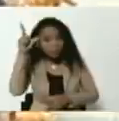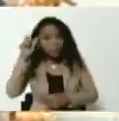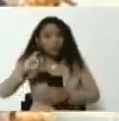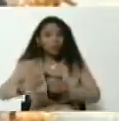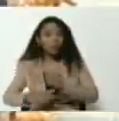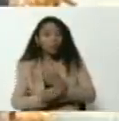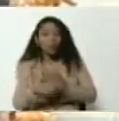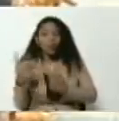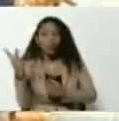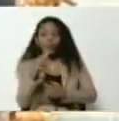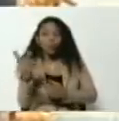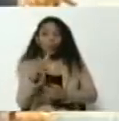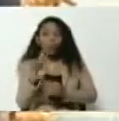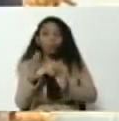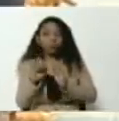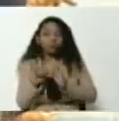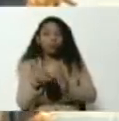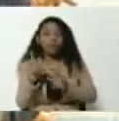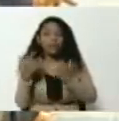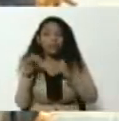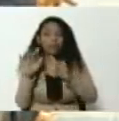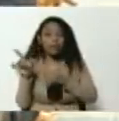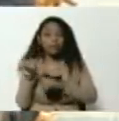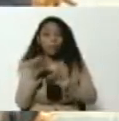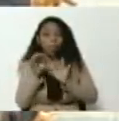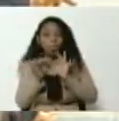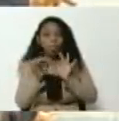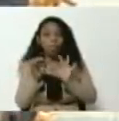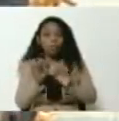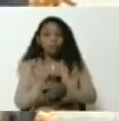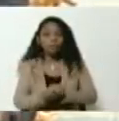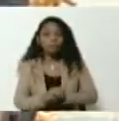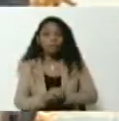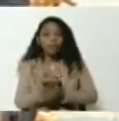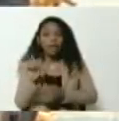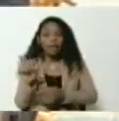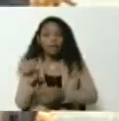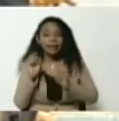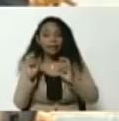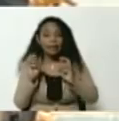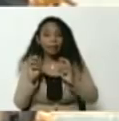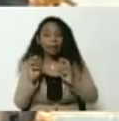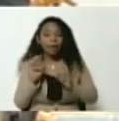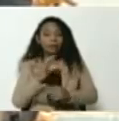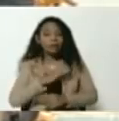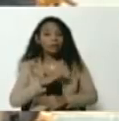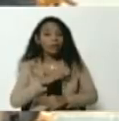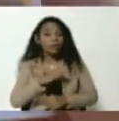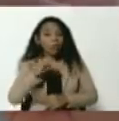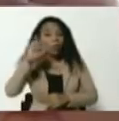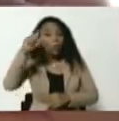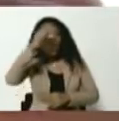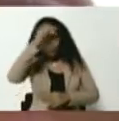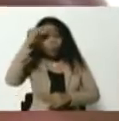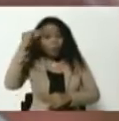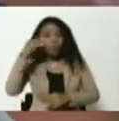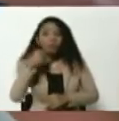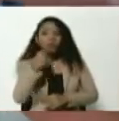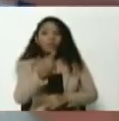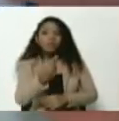Juan Guaidó. Quizás eso explique este tuit del señor Julio Borges, que